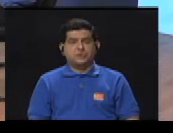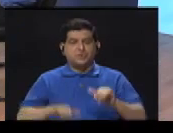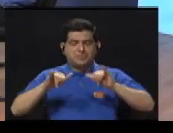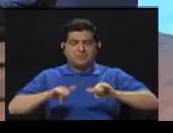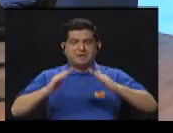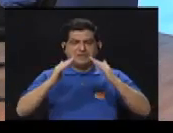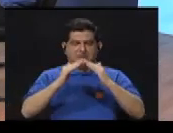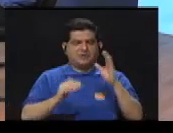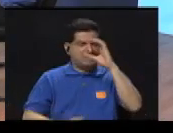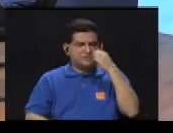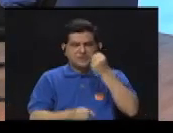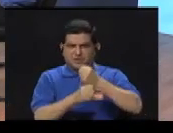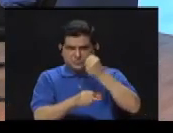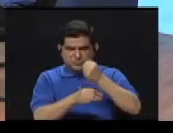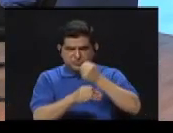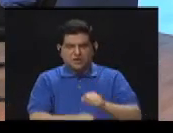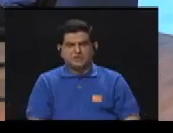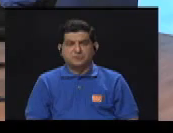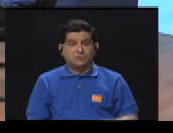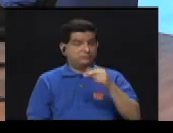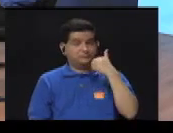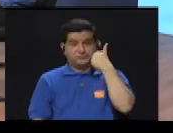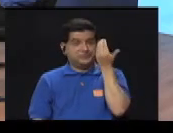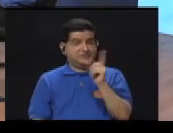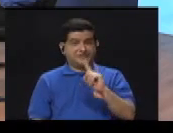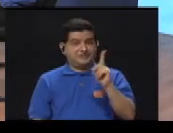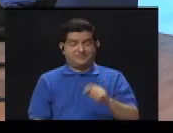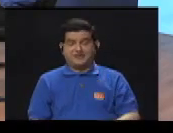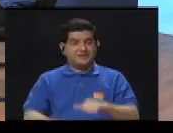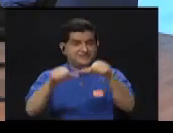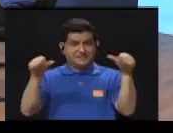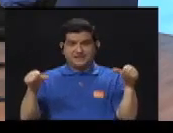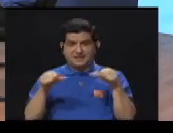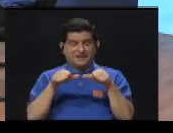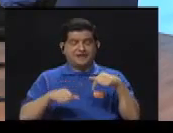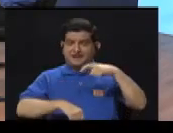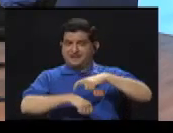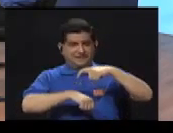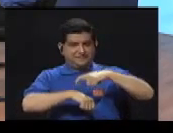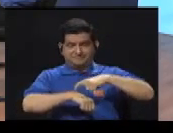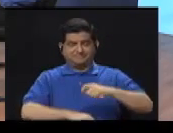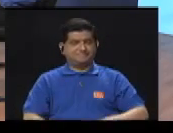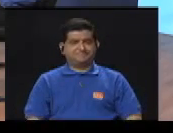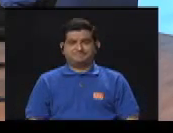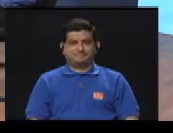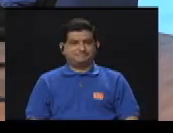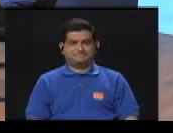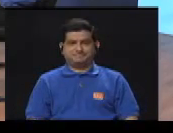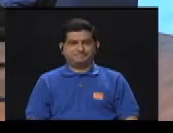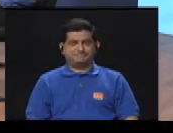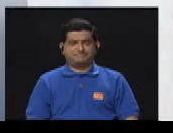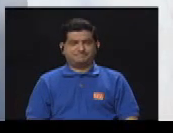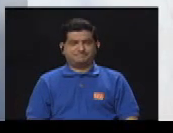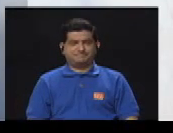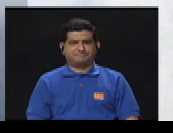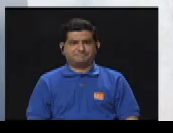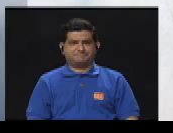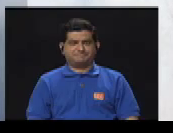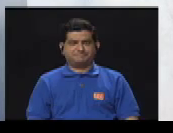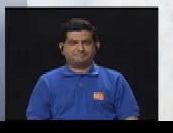en casa, digamos, buscando trabajo porque no está tan fácil, digamos, el campo en este momento.